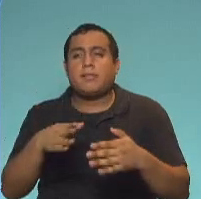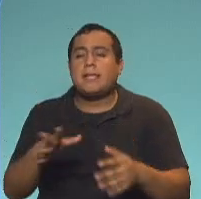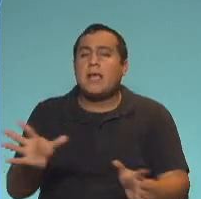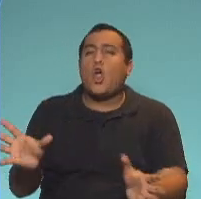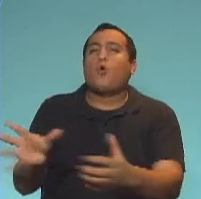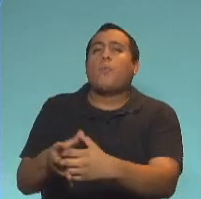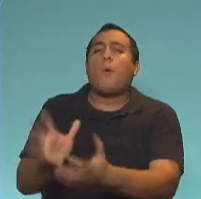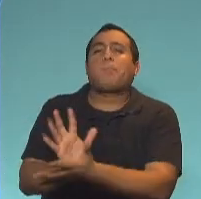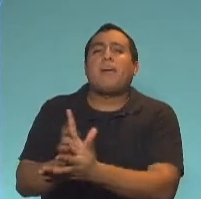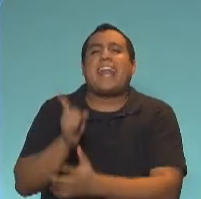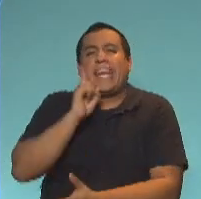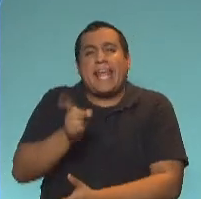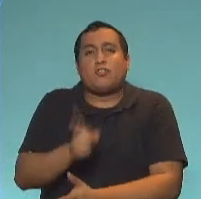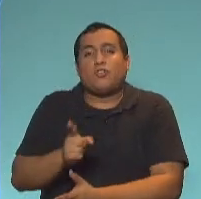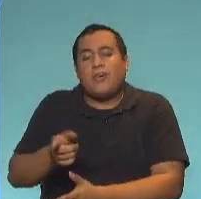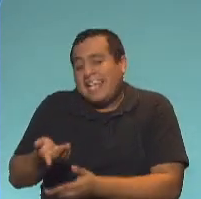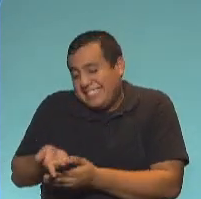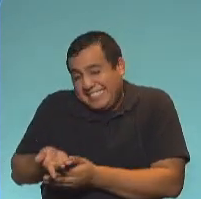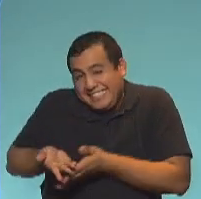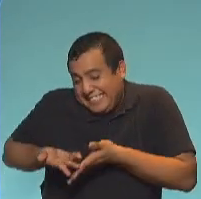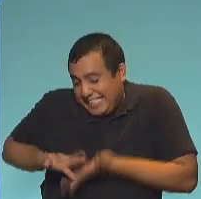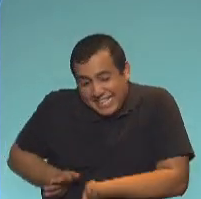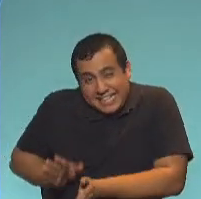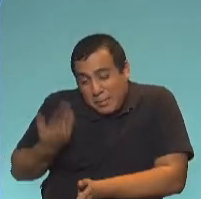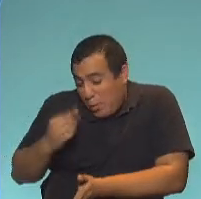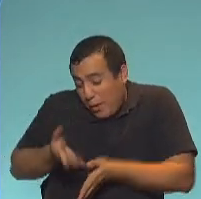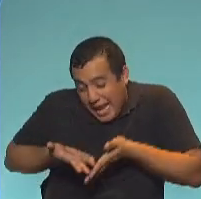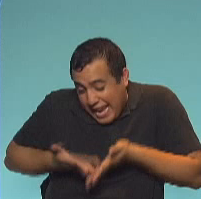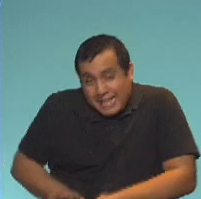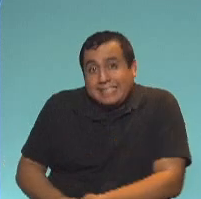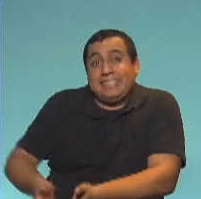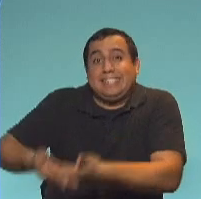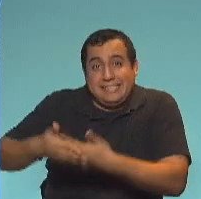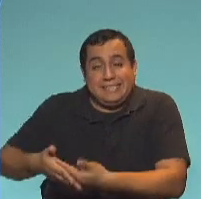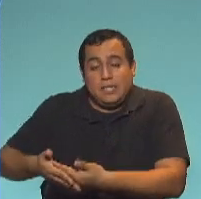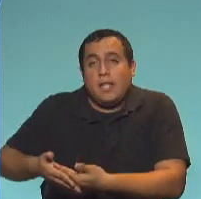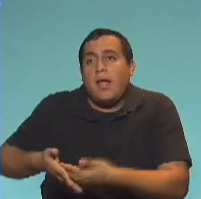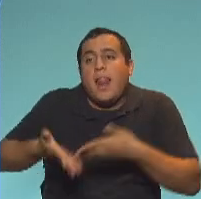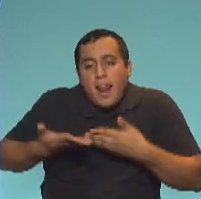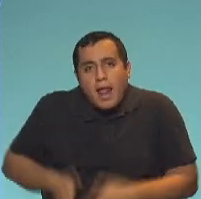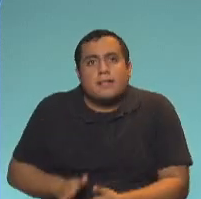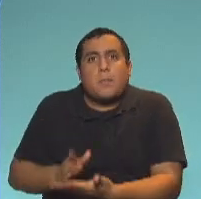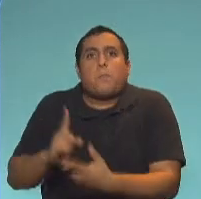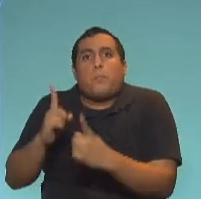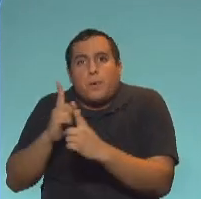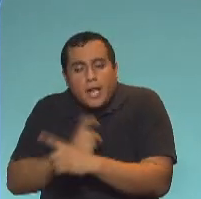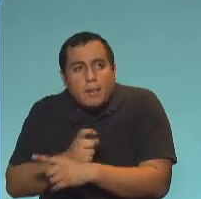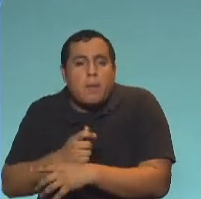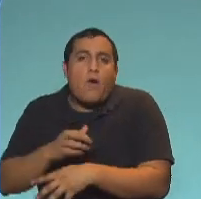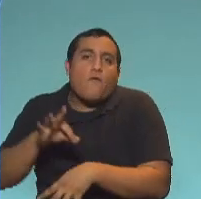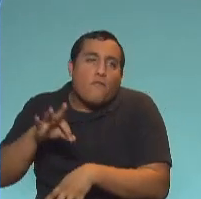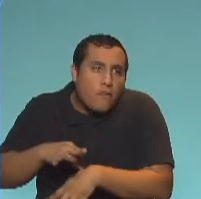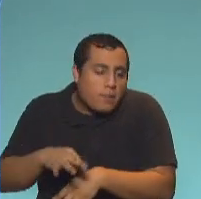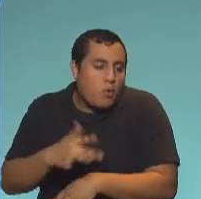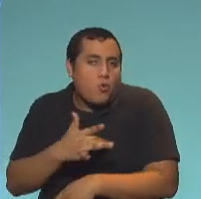mayor riesgo que son los recién nacidos muy prematuros o los niños y niñas que nacen con alguna cardiopatía congénita una malformación